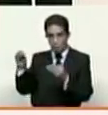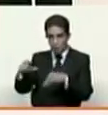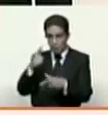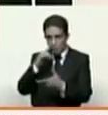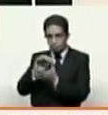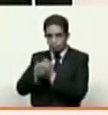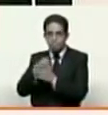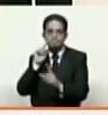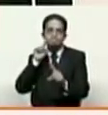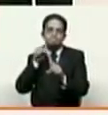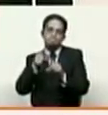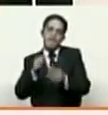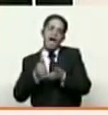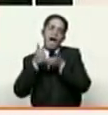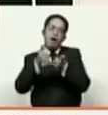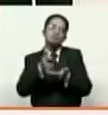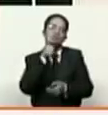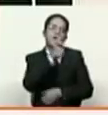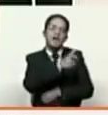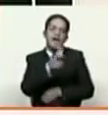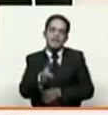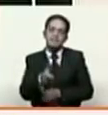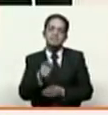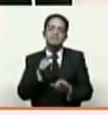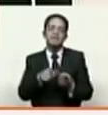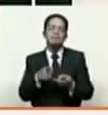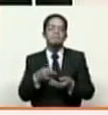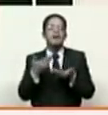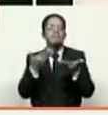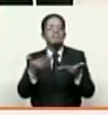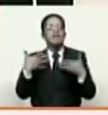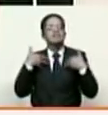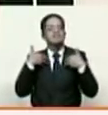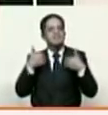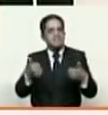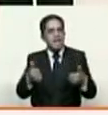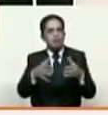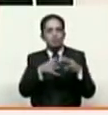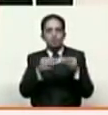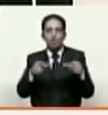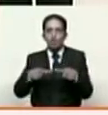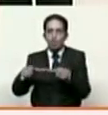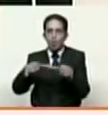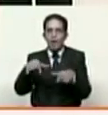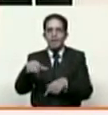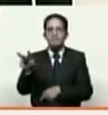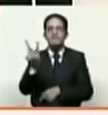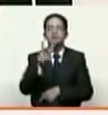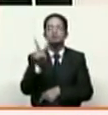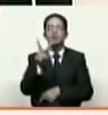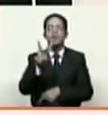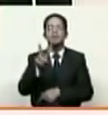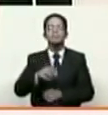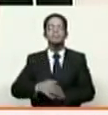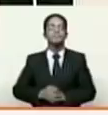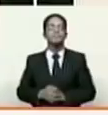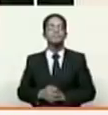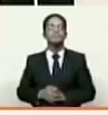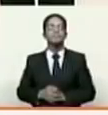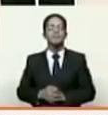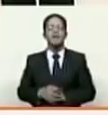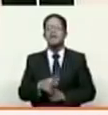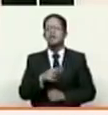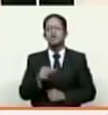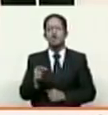paz, para ayudar a los pueblos, para llevar la salud a cada rincón de nuestra querida patria Venezuela, no para llevar